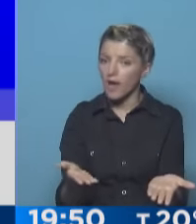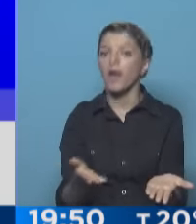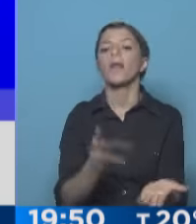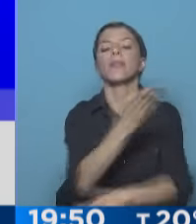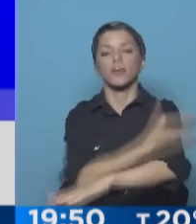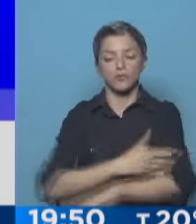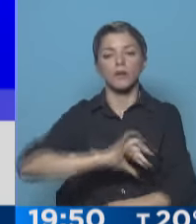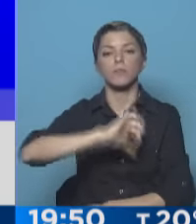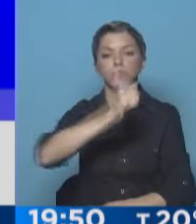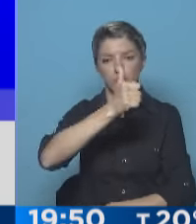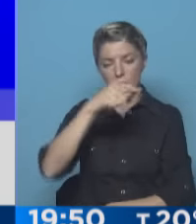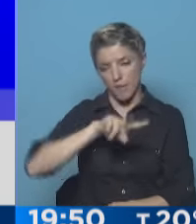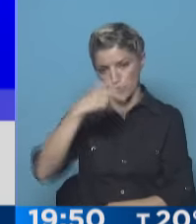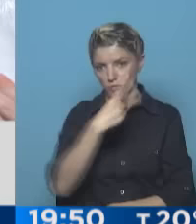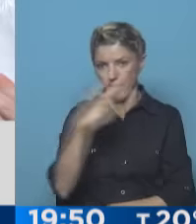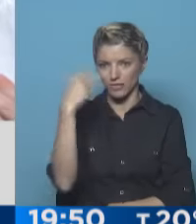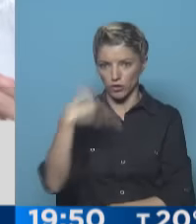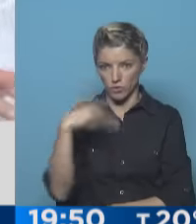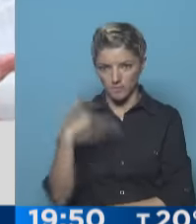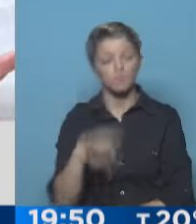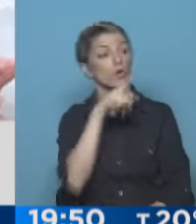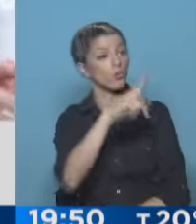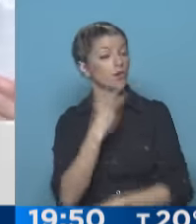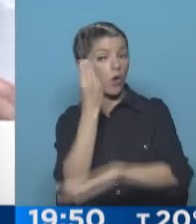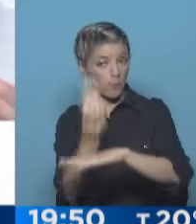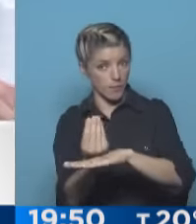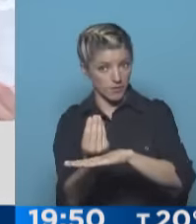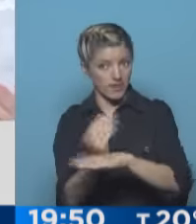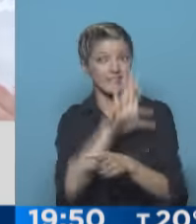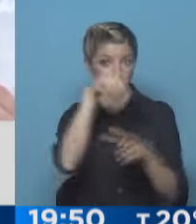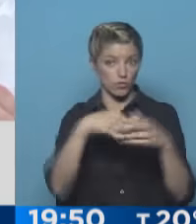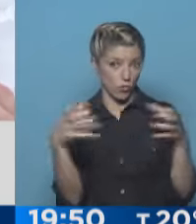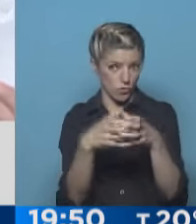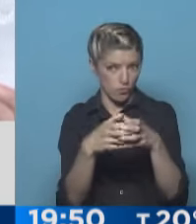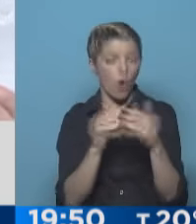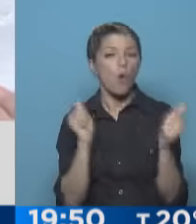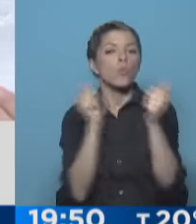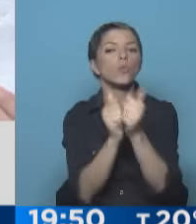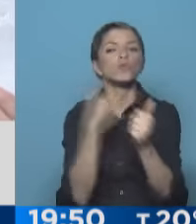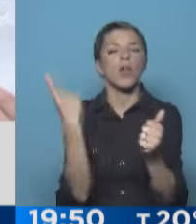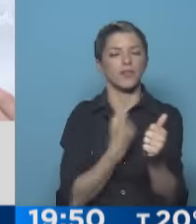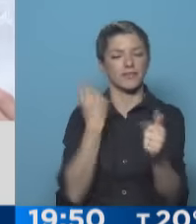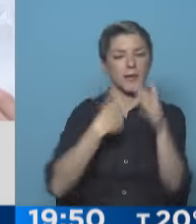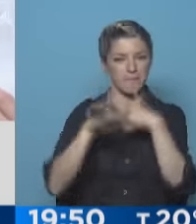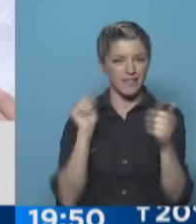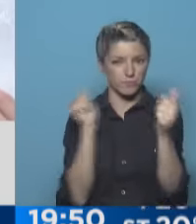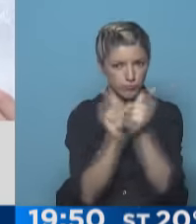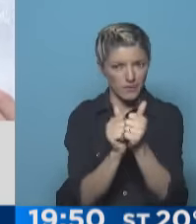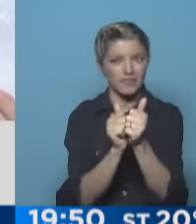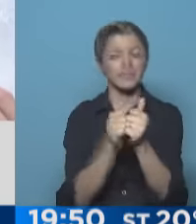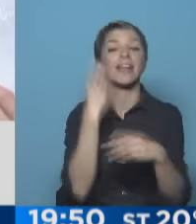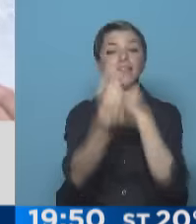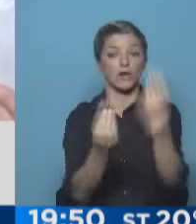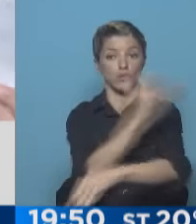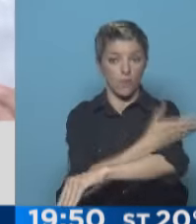gane este balotas gobernador usted forma parte de la mesa chica de cioli es el que está junto a los dirigentes más cercanos en este momento del candidato a presidente del